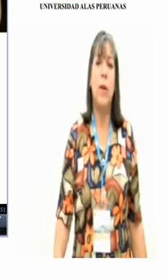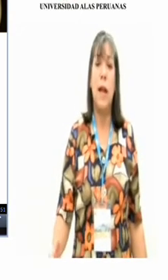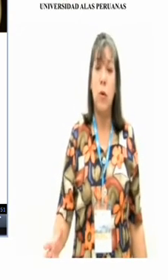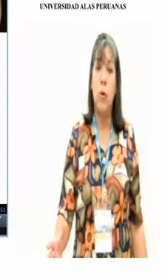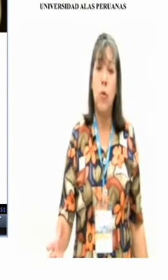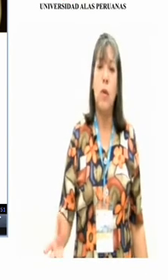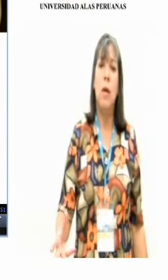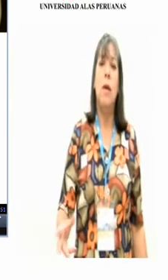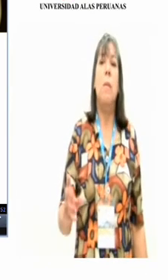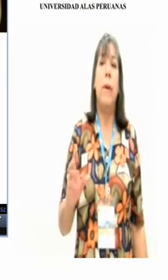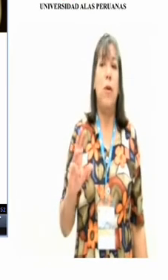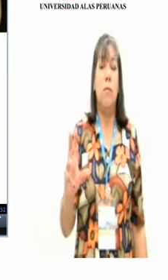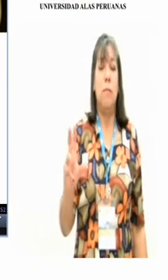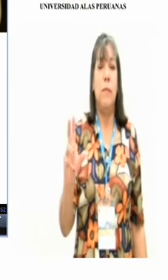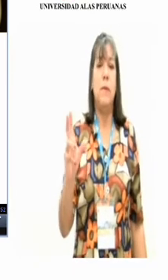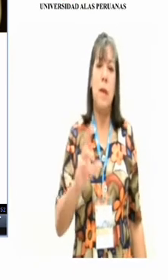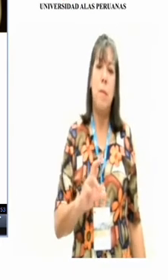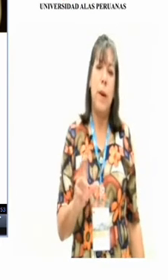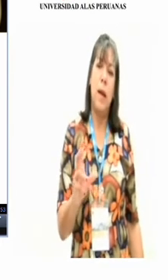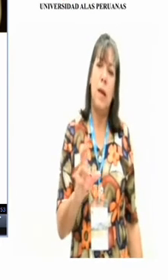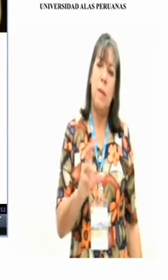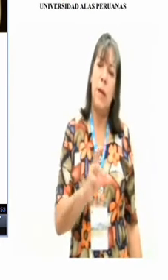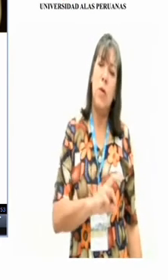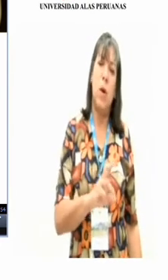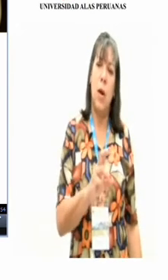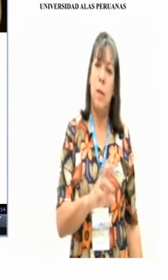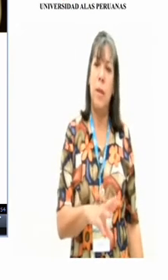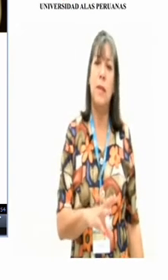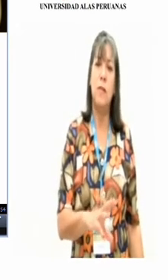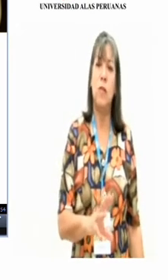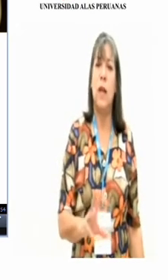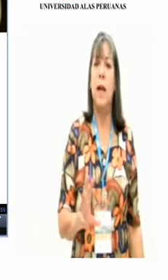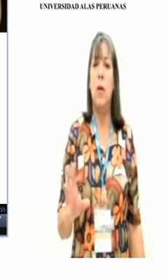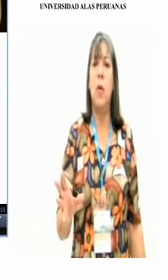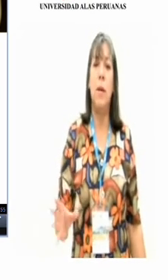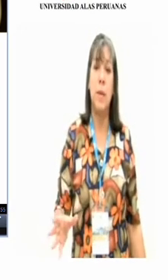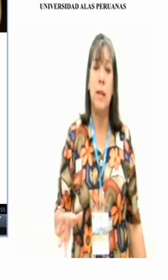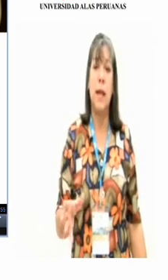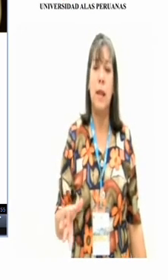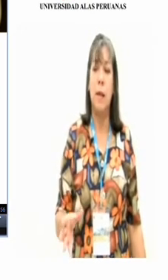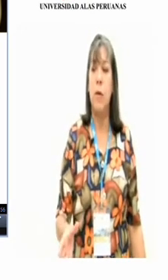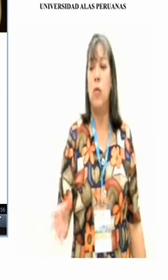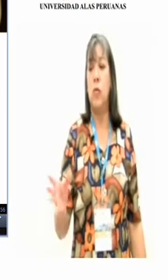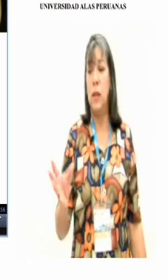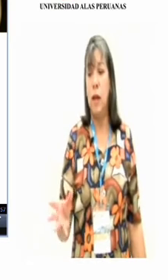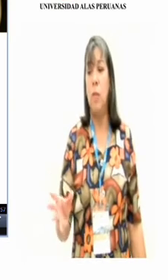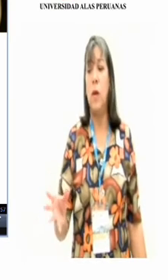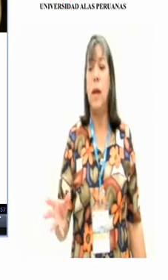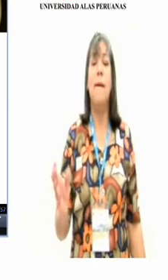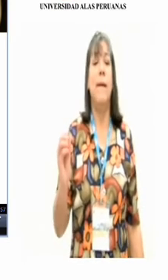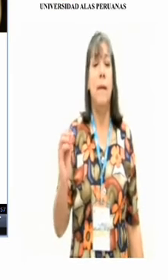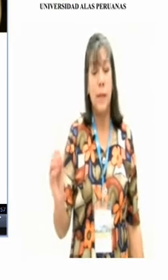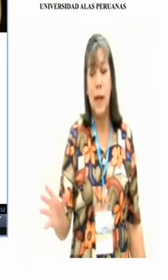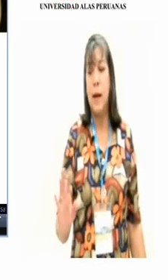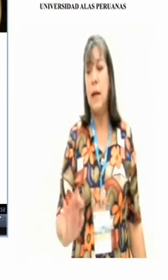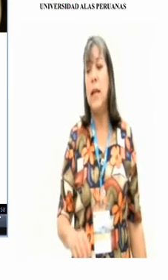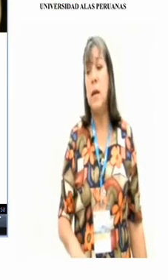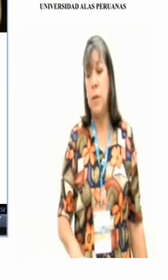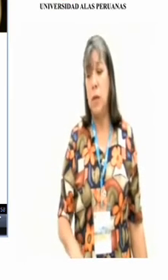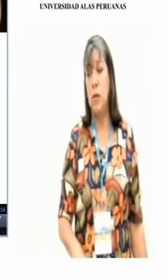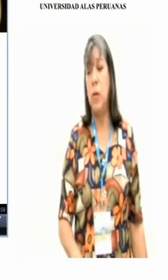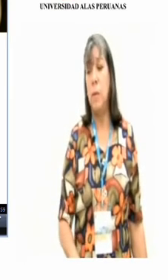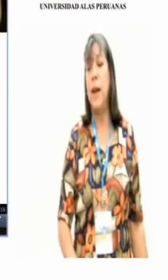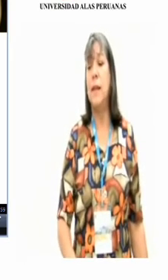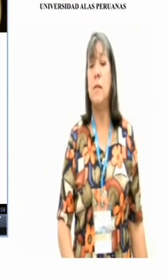hoy en día pues las conoce, pero siempre vinculado al ambiente social, no al ambiente académico. Entonces tenemos que